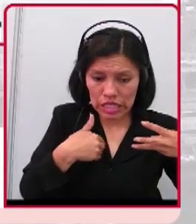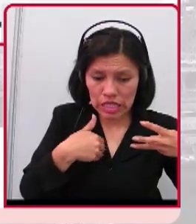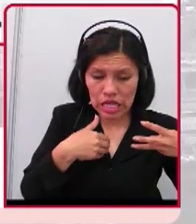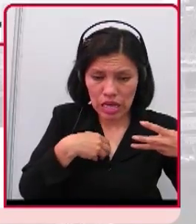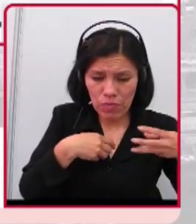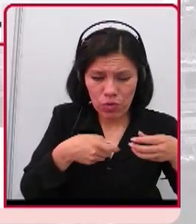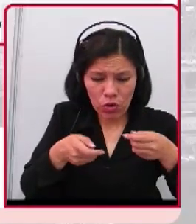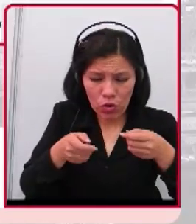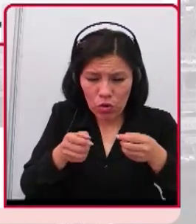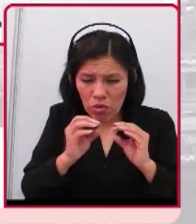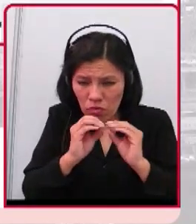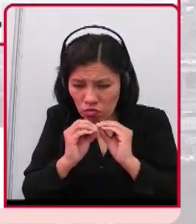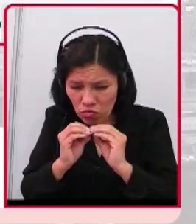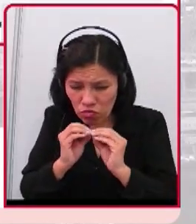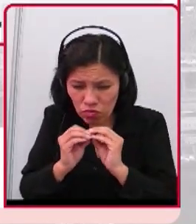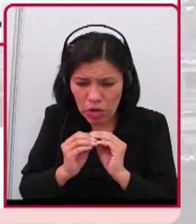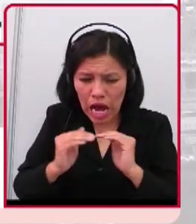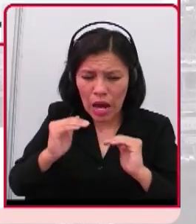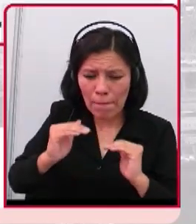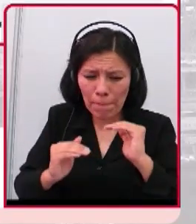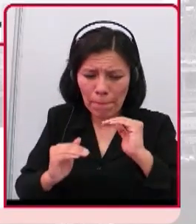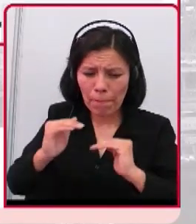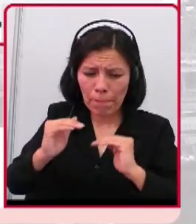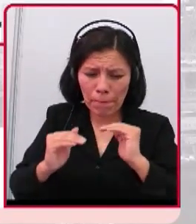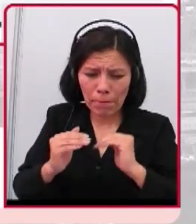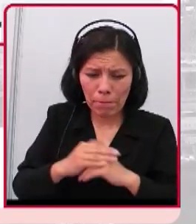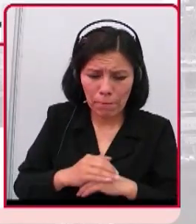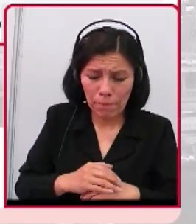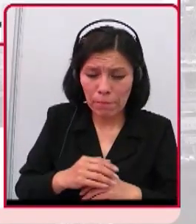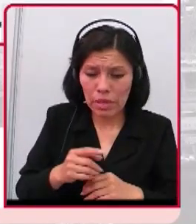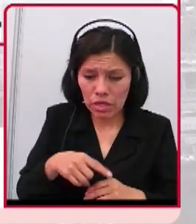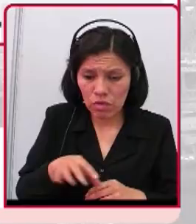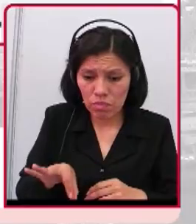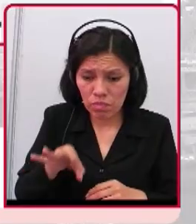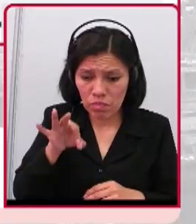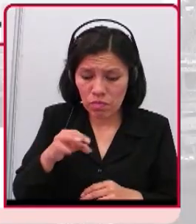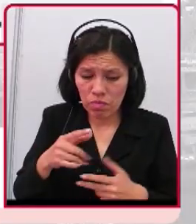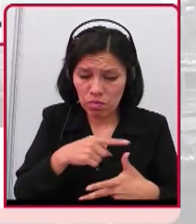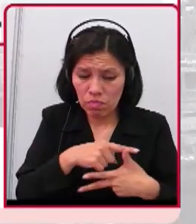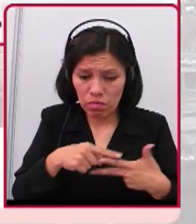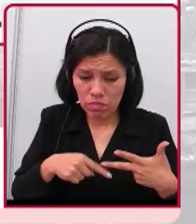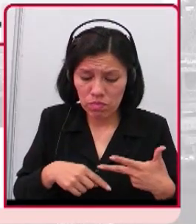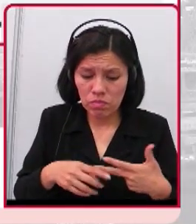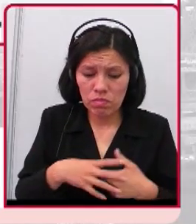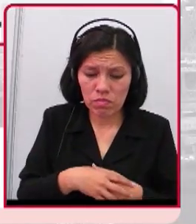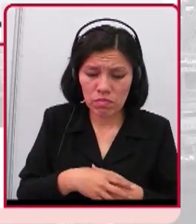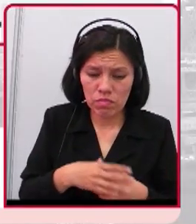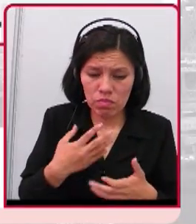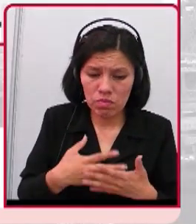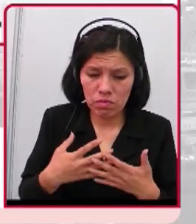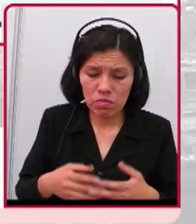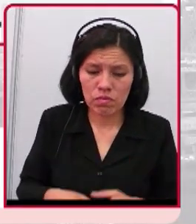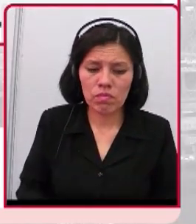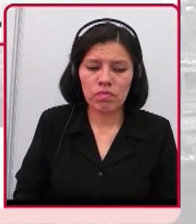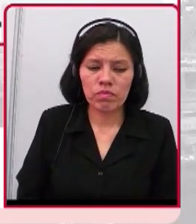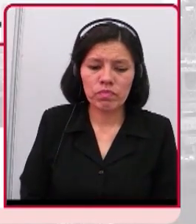puede seleccionar diferentes opciones. Vamos a ver una de ellas que es la principal en los slides posteriores.